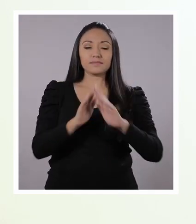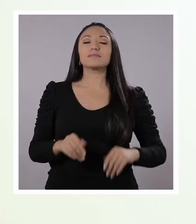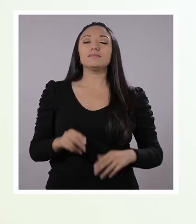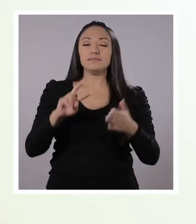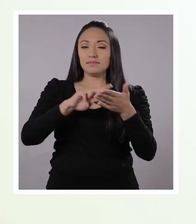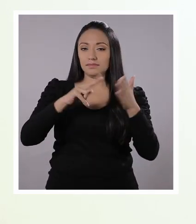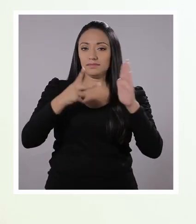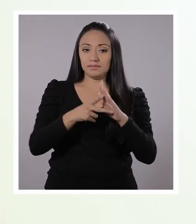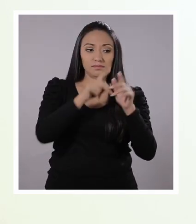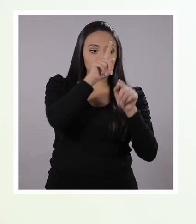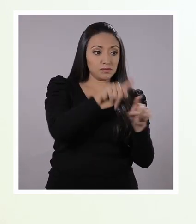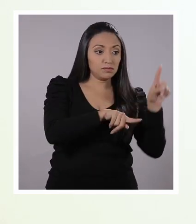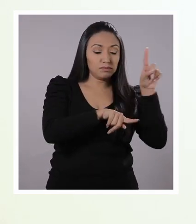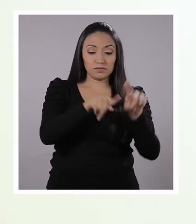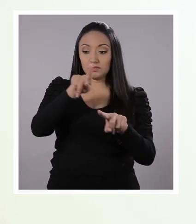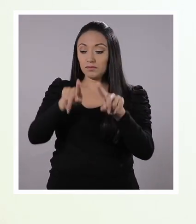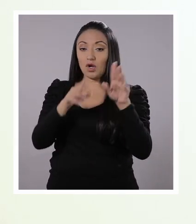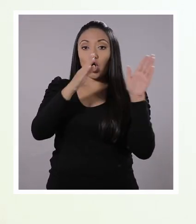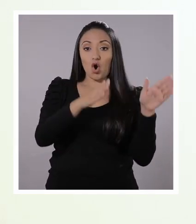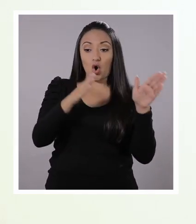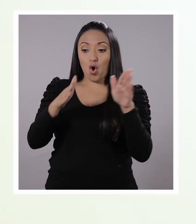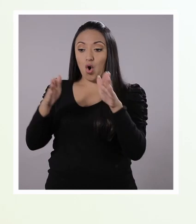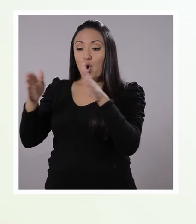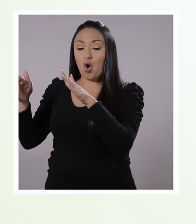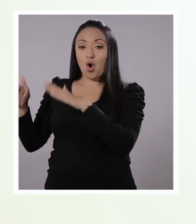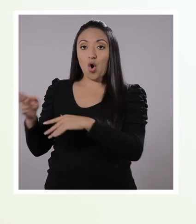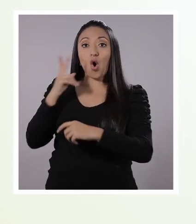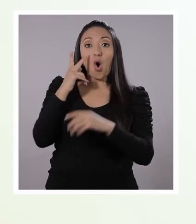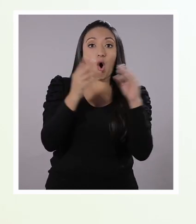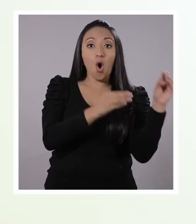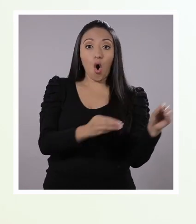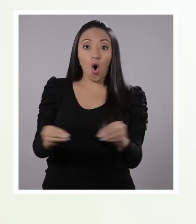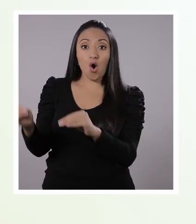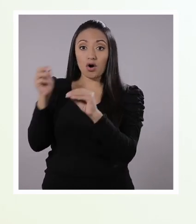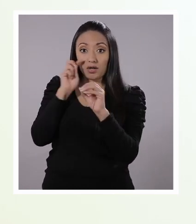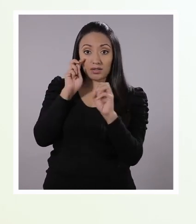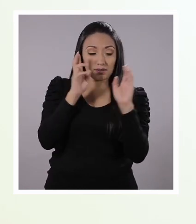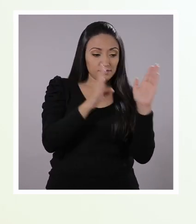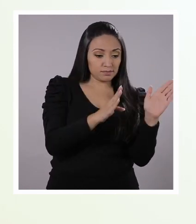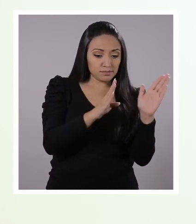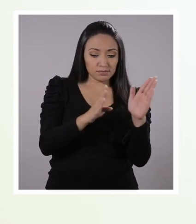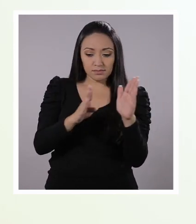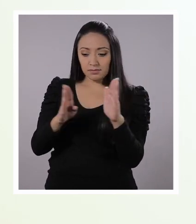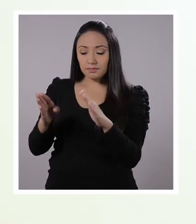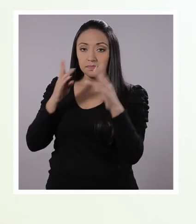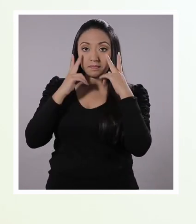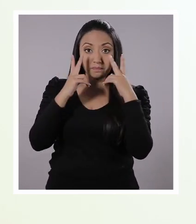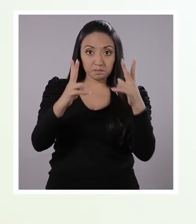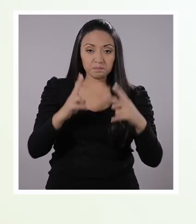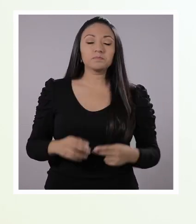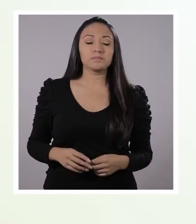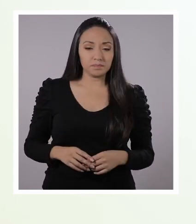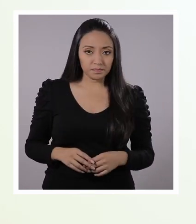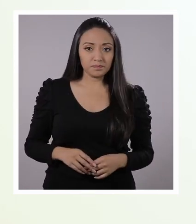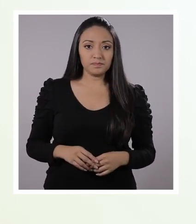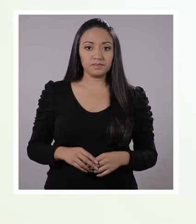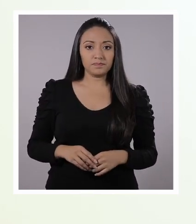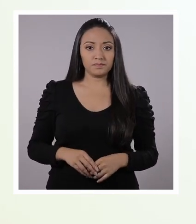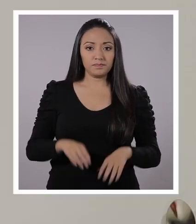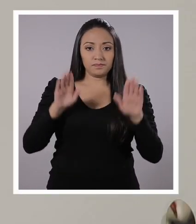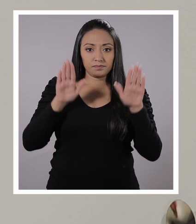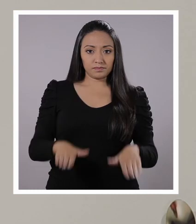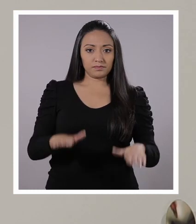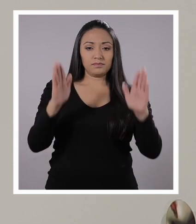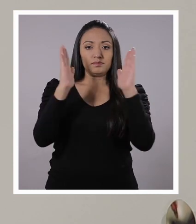era... Entonces, vamos a ir leyendo en orden de izquierda a derecha cada uno de los cubiertos con su sonido. Vamos a